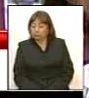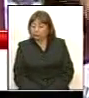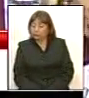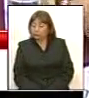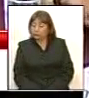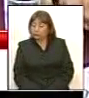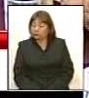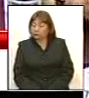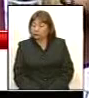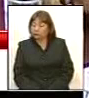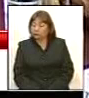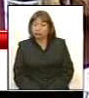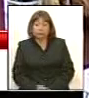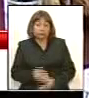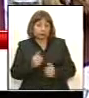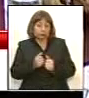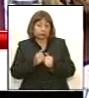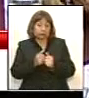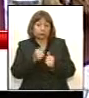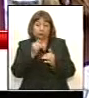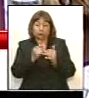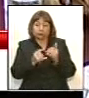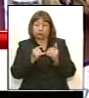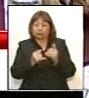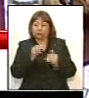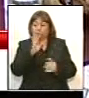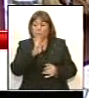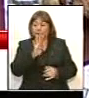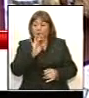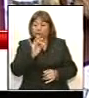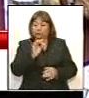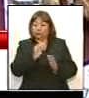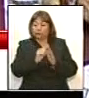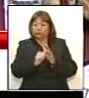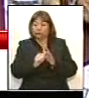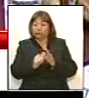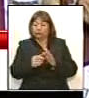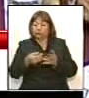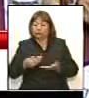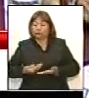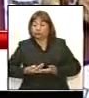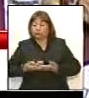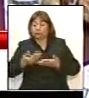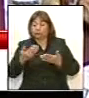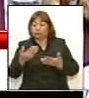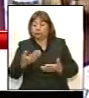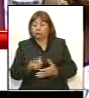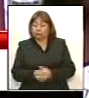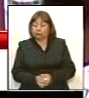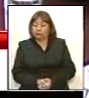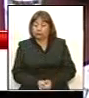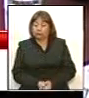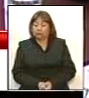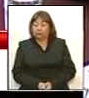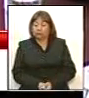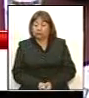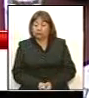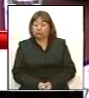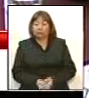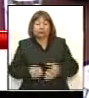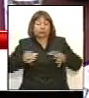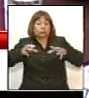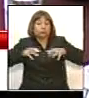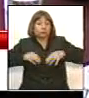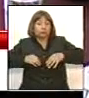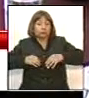del seguimiento final, a nivel del artículo 48, convenimos en adoptar, al final del párrafo dice, convenimos en adoptar medidas